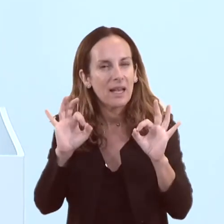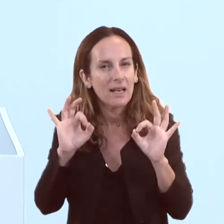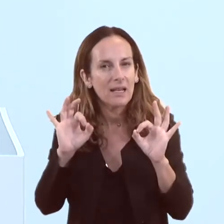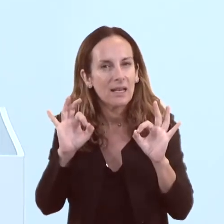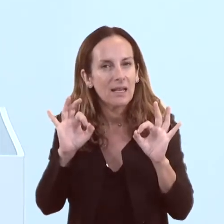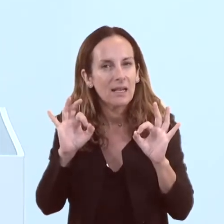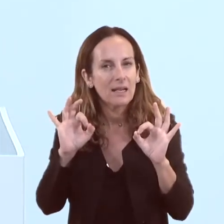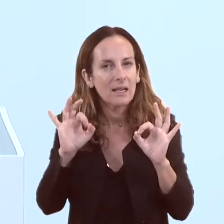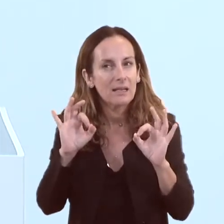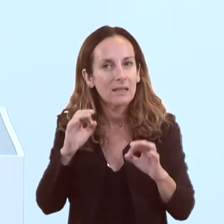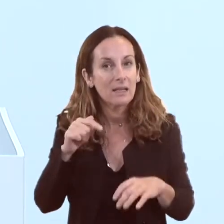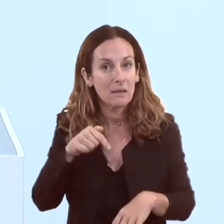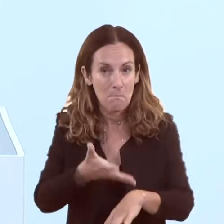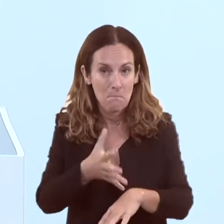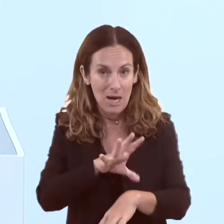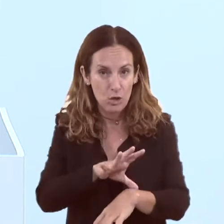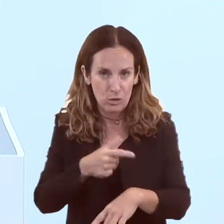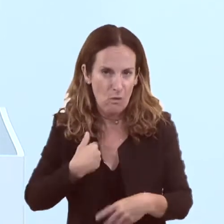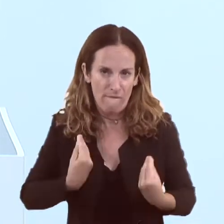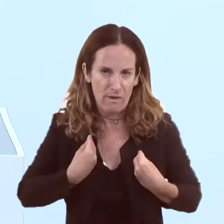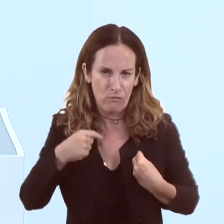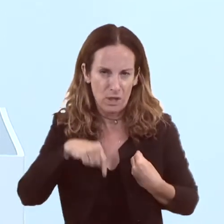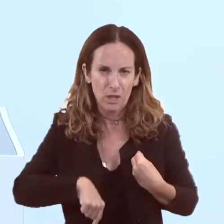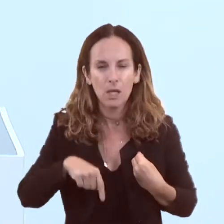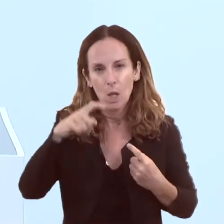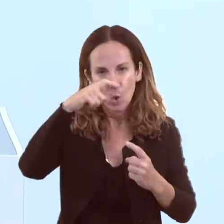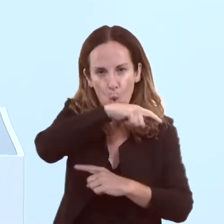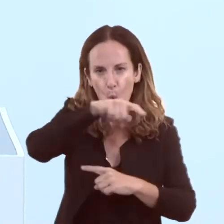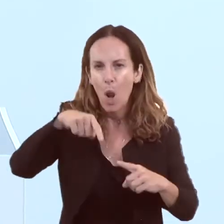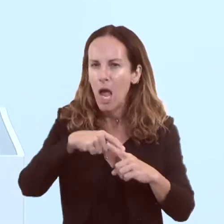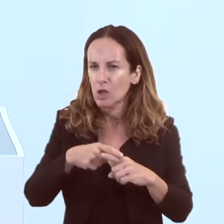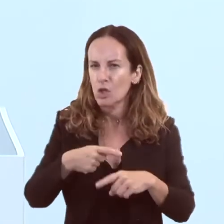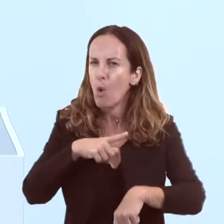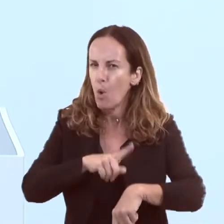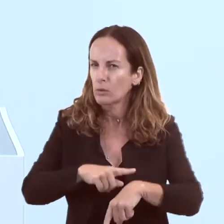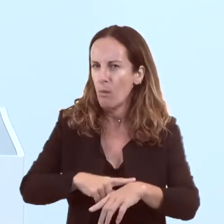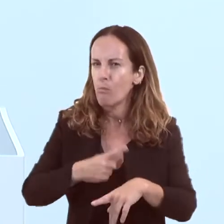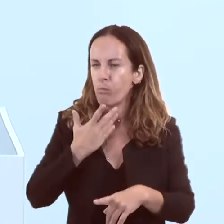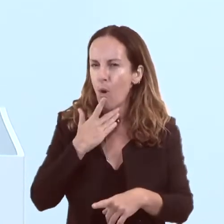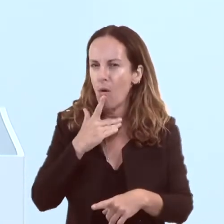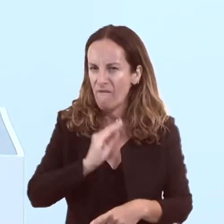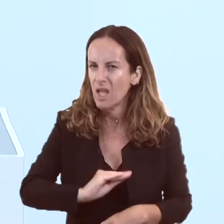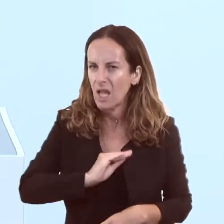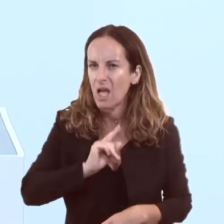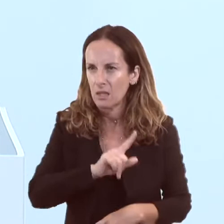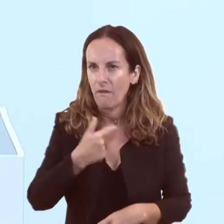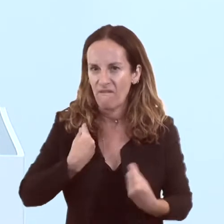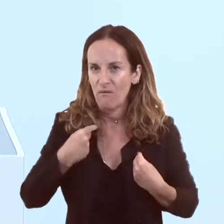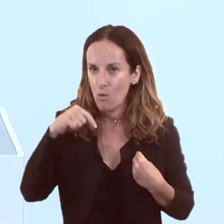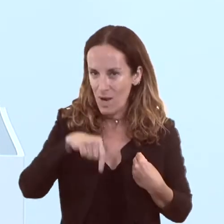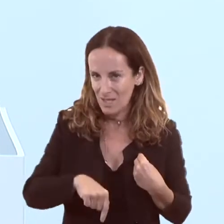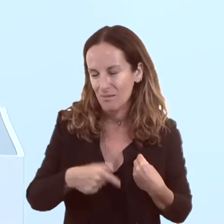por mi parte con la isla como habitante de La Isla una buena parte del año y también como